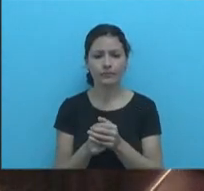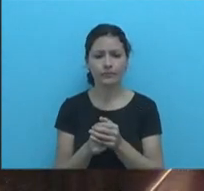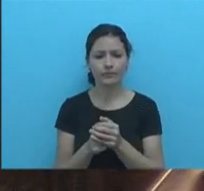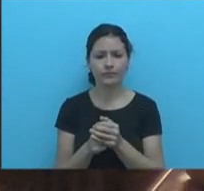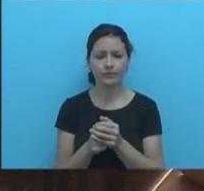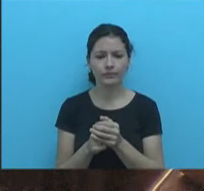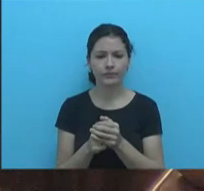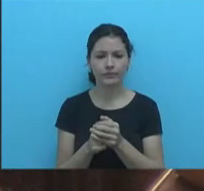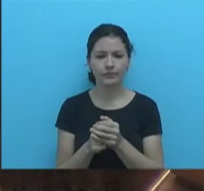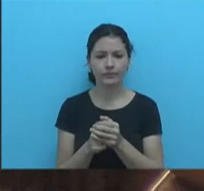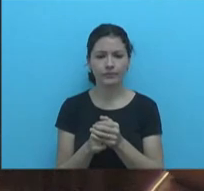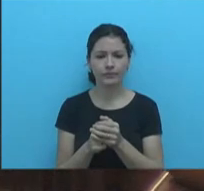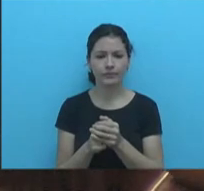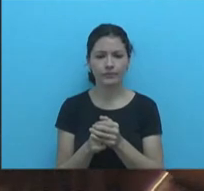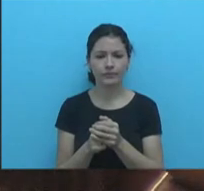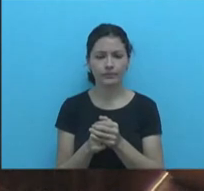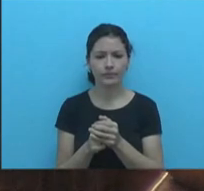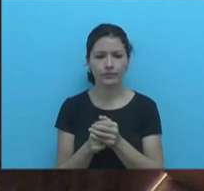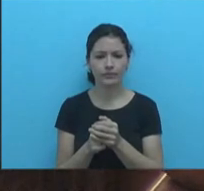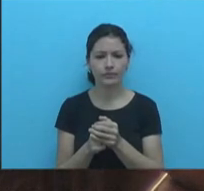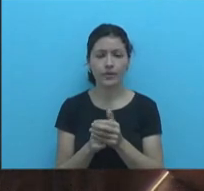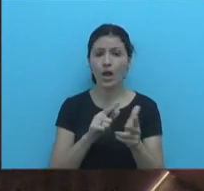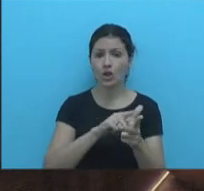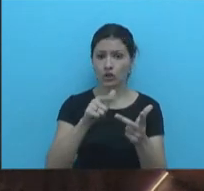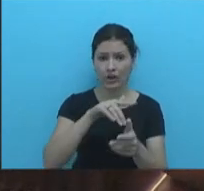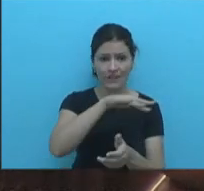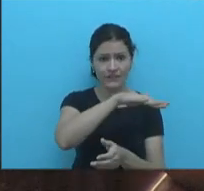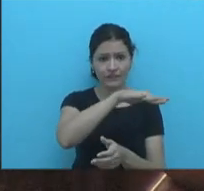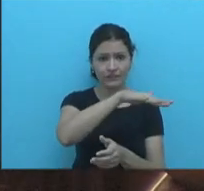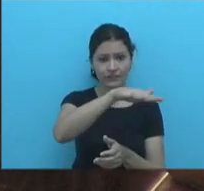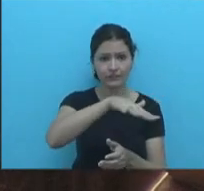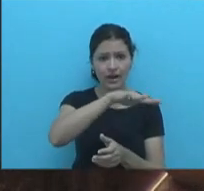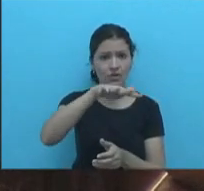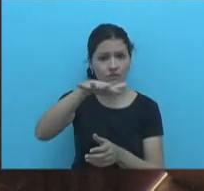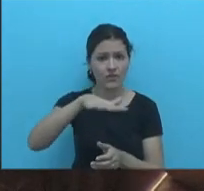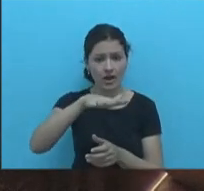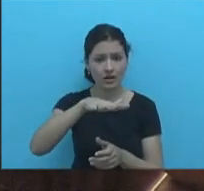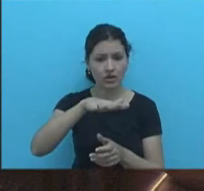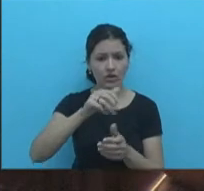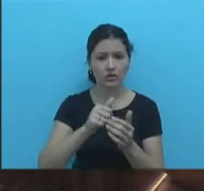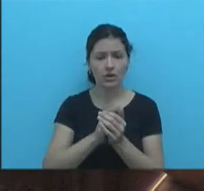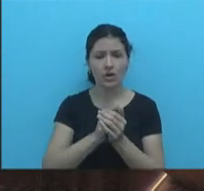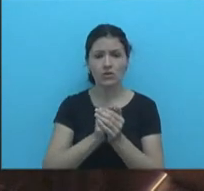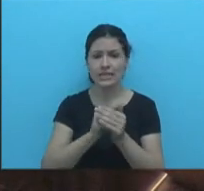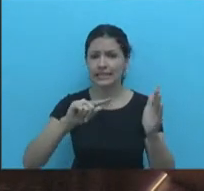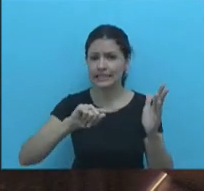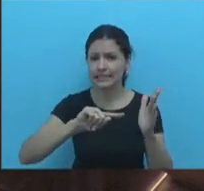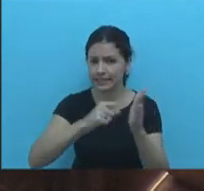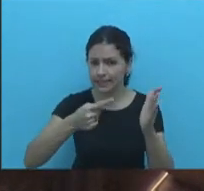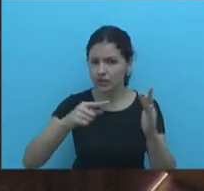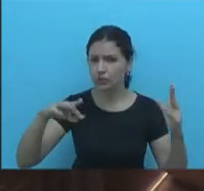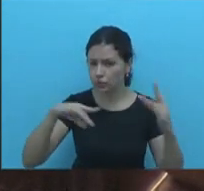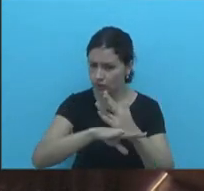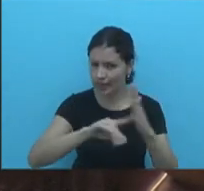elevadora. Los barrios Virgen de Guadalupe y Virgen de Luján se encuentran asentados en la planta urbana de la ciudad de